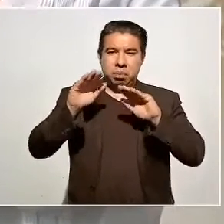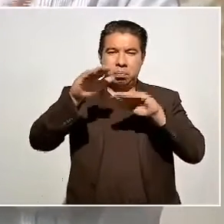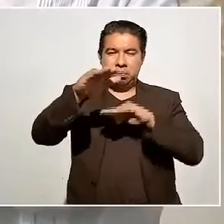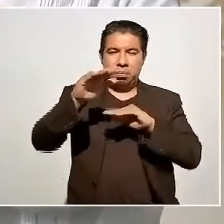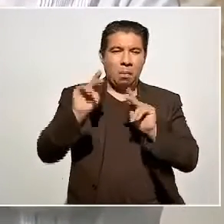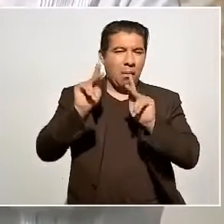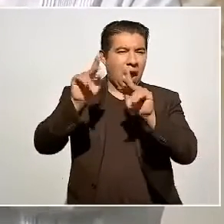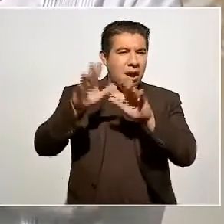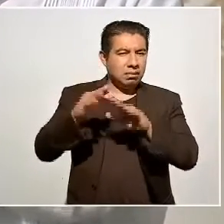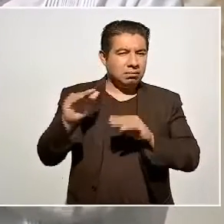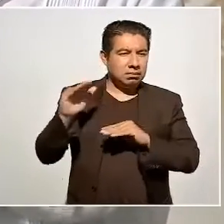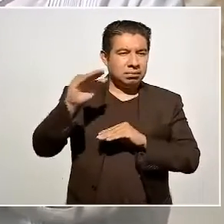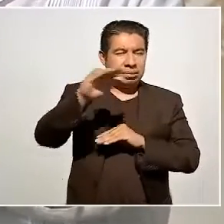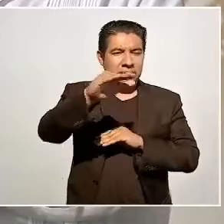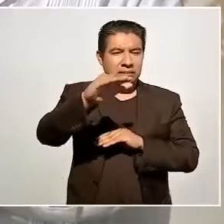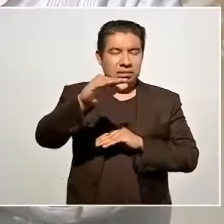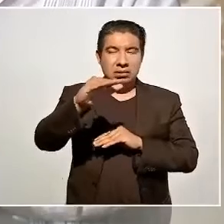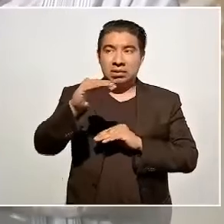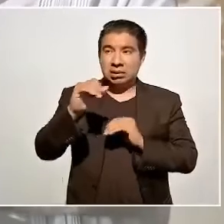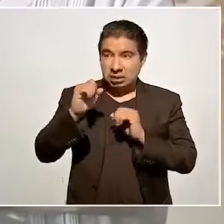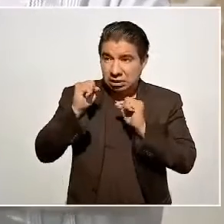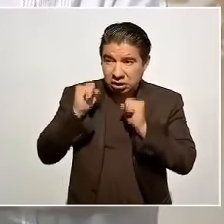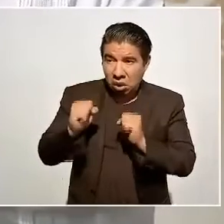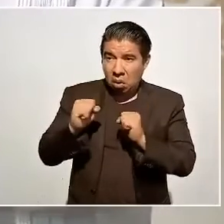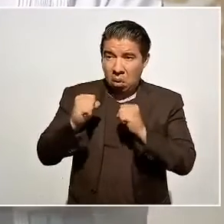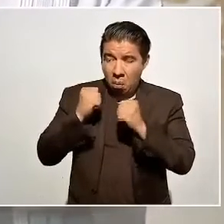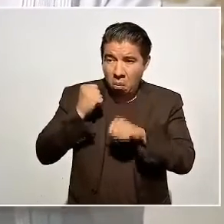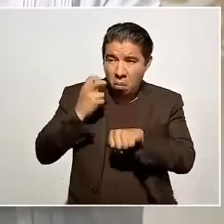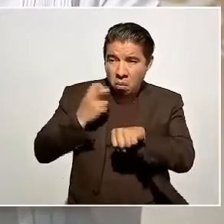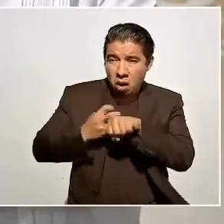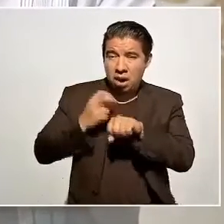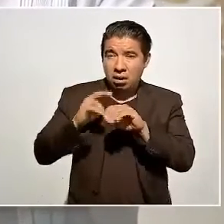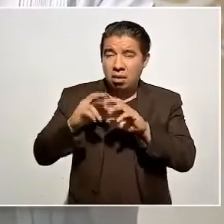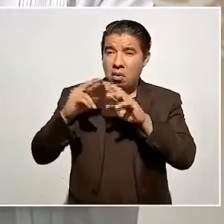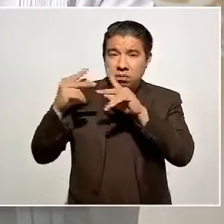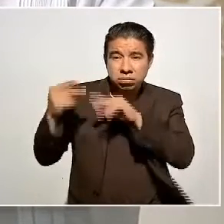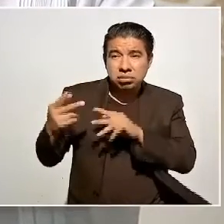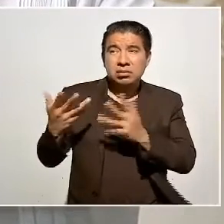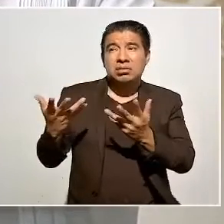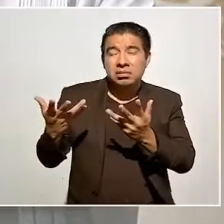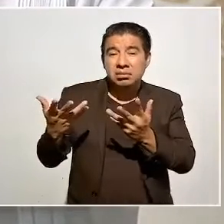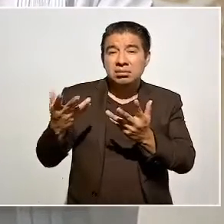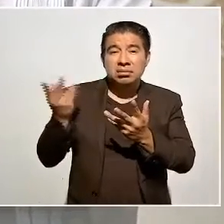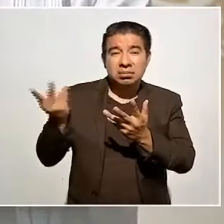¿estás seguro de que no se van a caer los segundos pisos? Porque